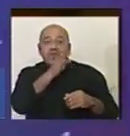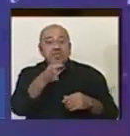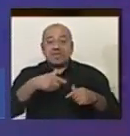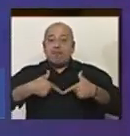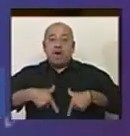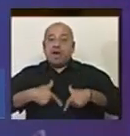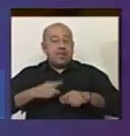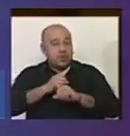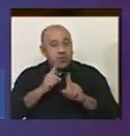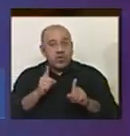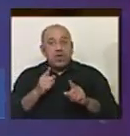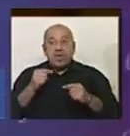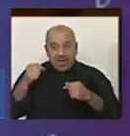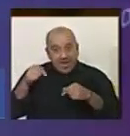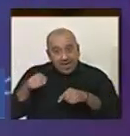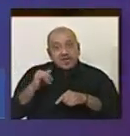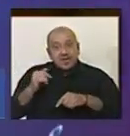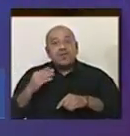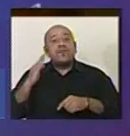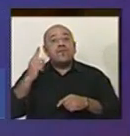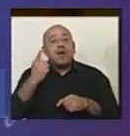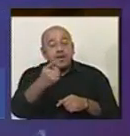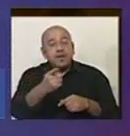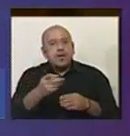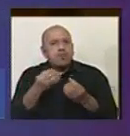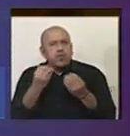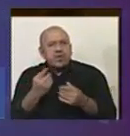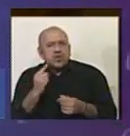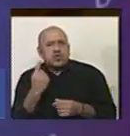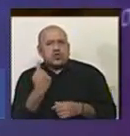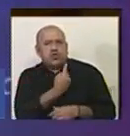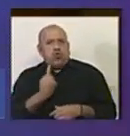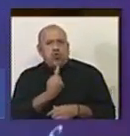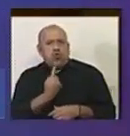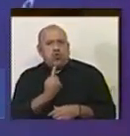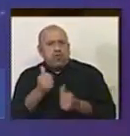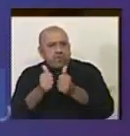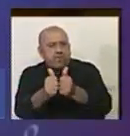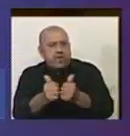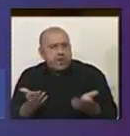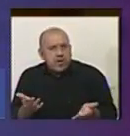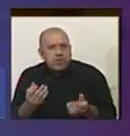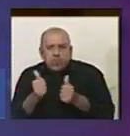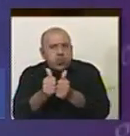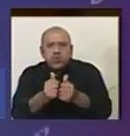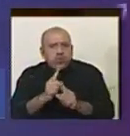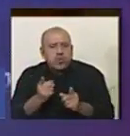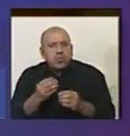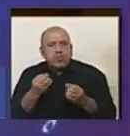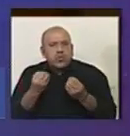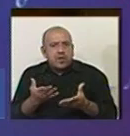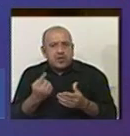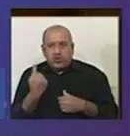otros. Después él, sí, termina yendo y lo termina yendo. Lo que no entiendo es por qué fue solo. Hubieran matado al que lo hubiera acompañado, pero bueno, tendría que haber tenido otro